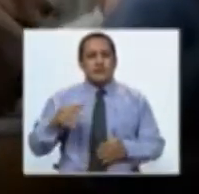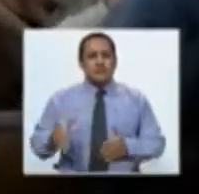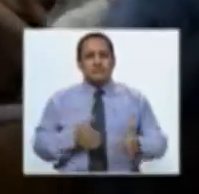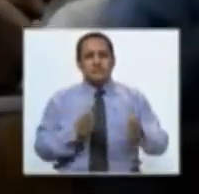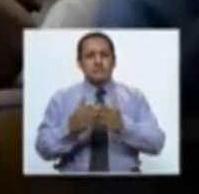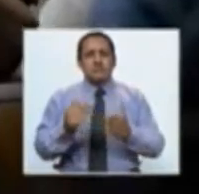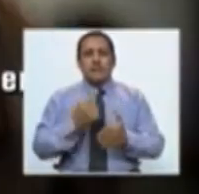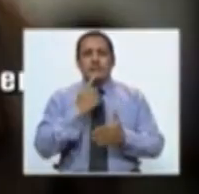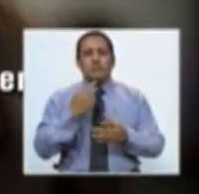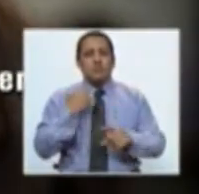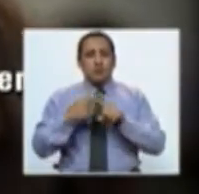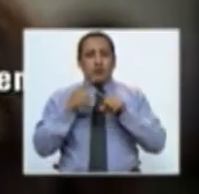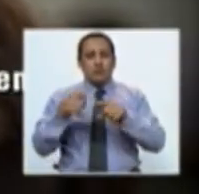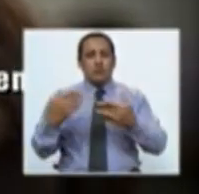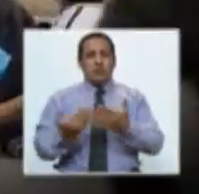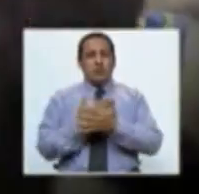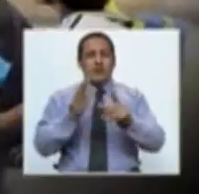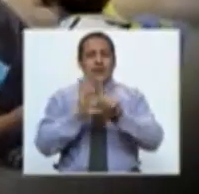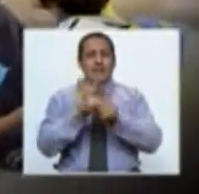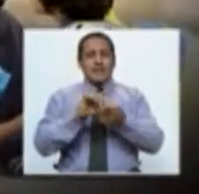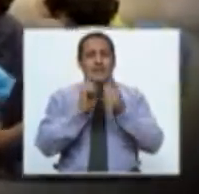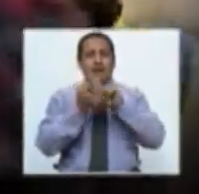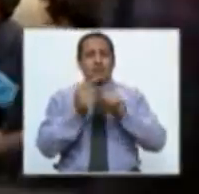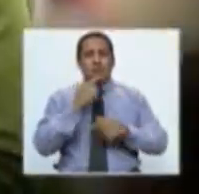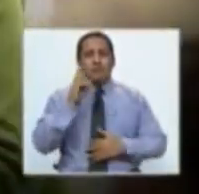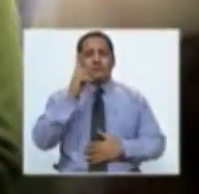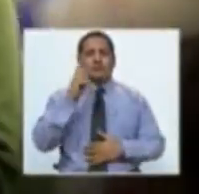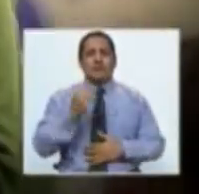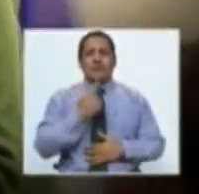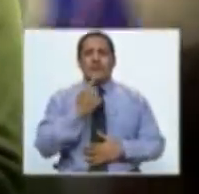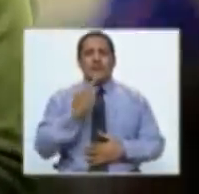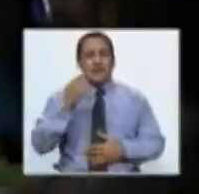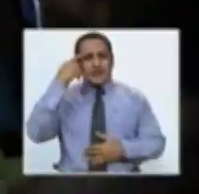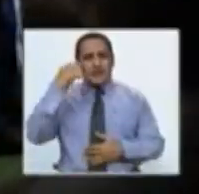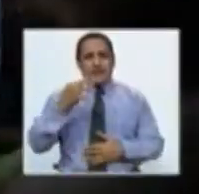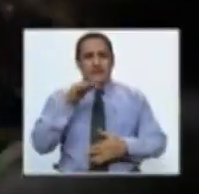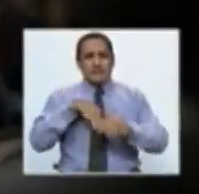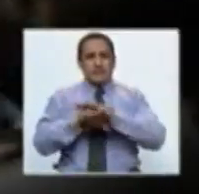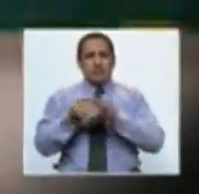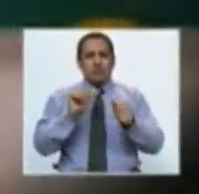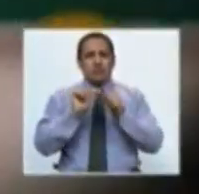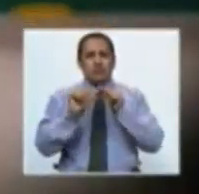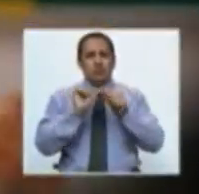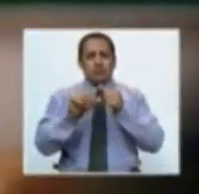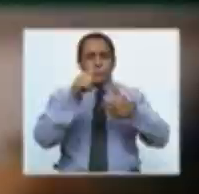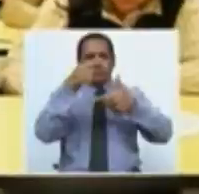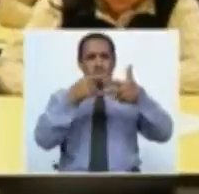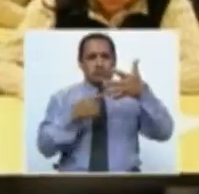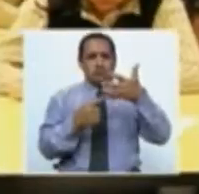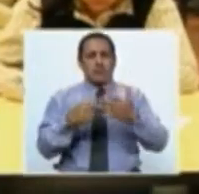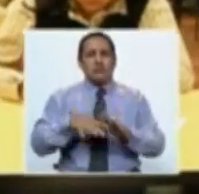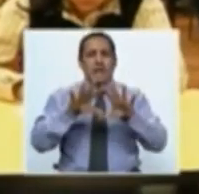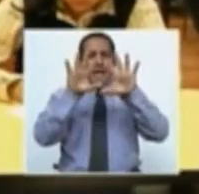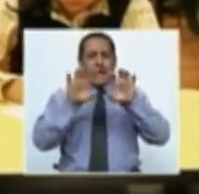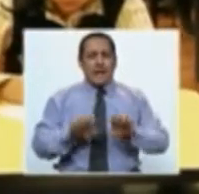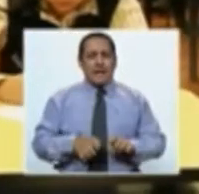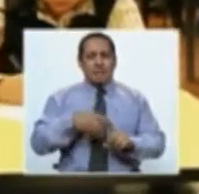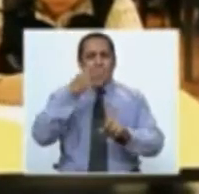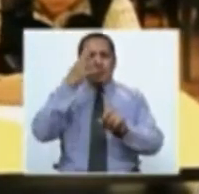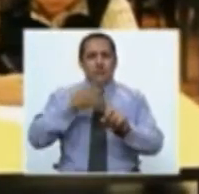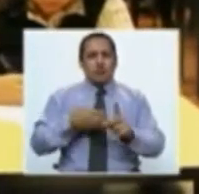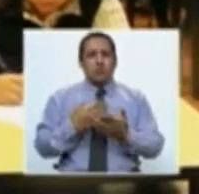Y en ese camino estamos. Por ello, la nueva ley de reforma magisterial estima dentro de sus artículos a la